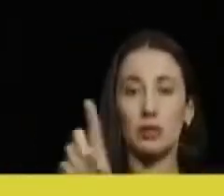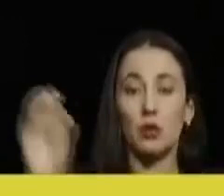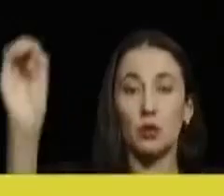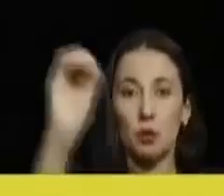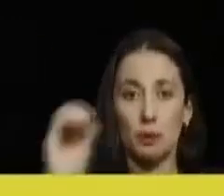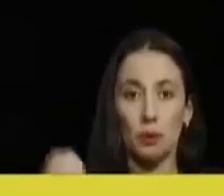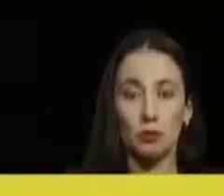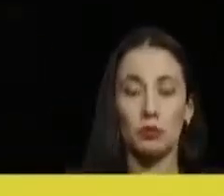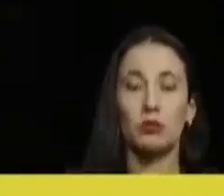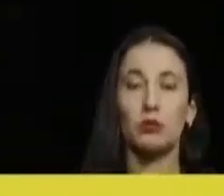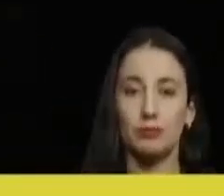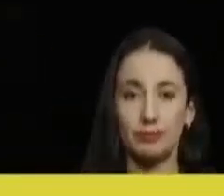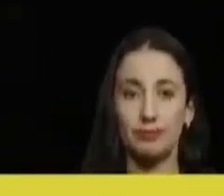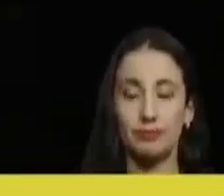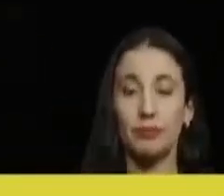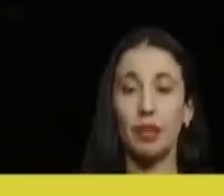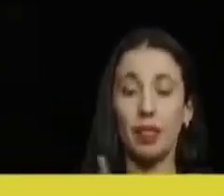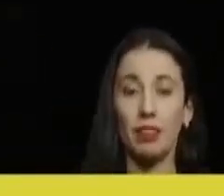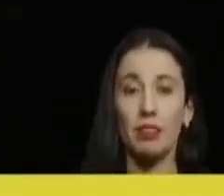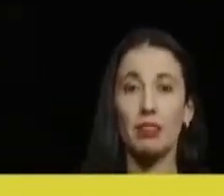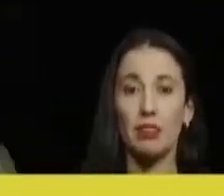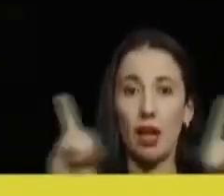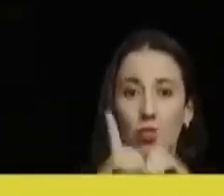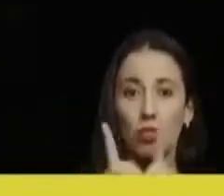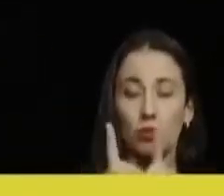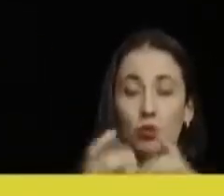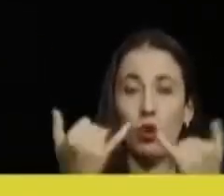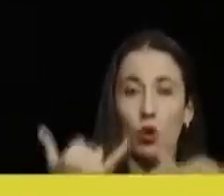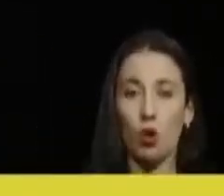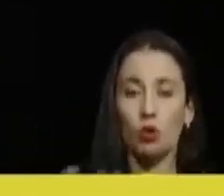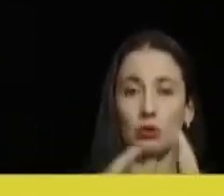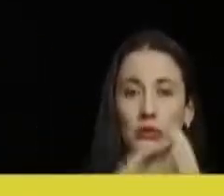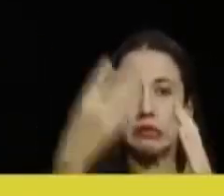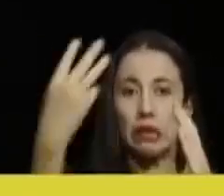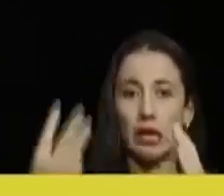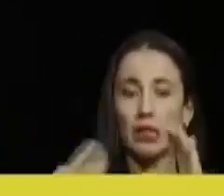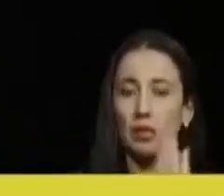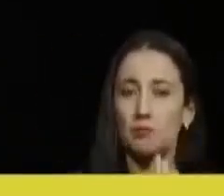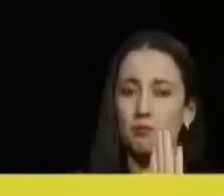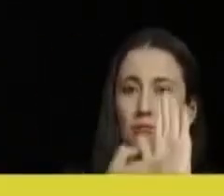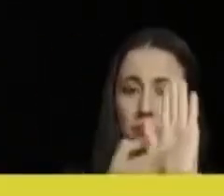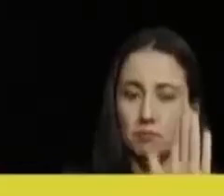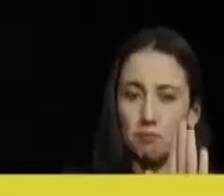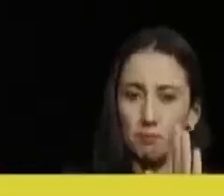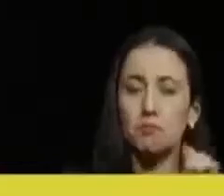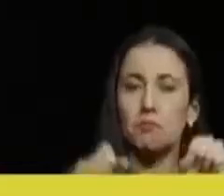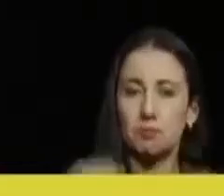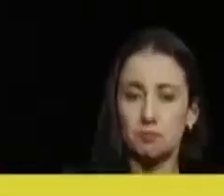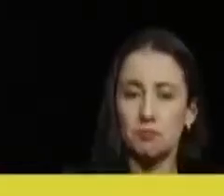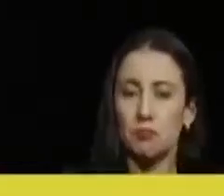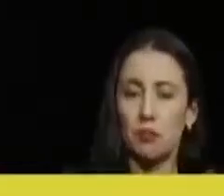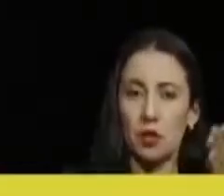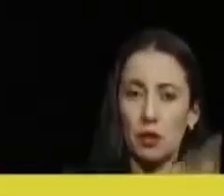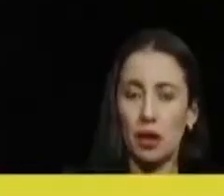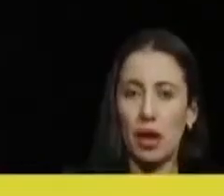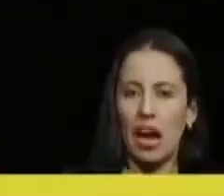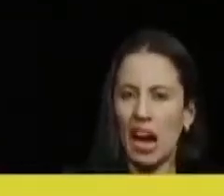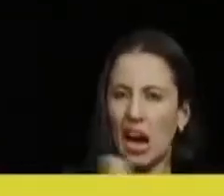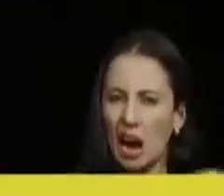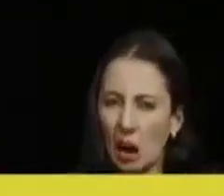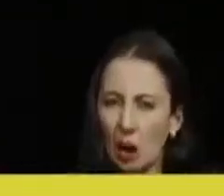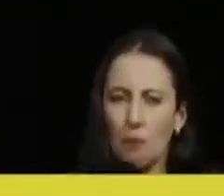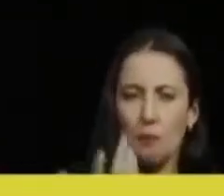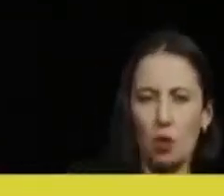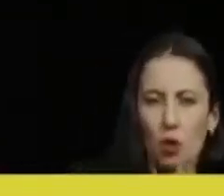47.71%. Datos que como Consejo Nacional Electoral los consideramos irreversibles